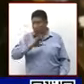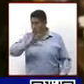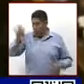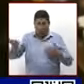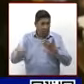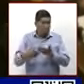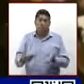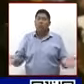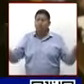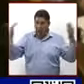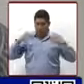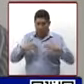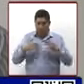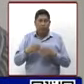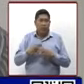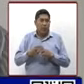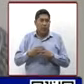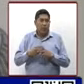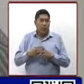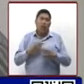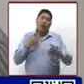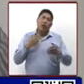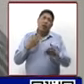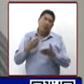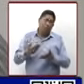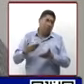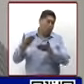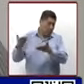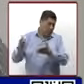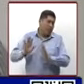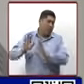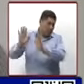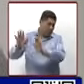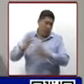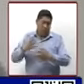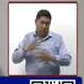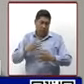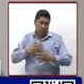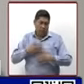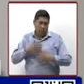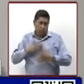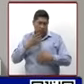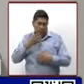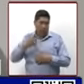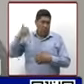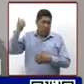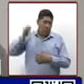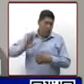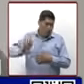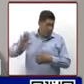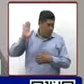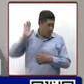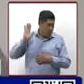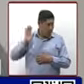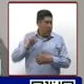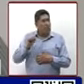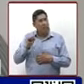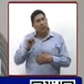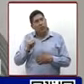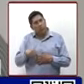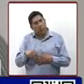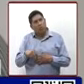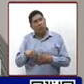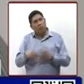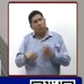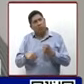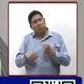para tener una pronta respuesta. Más allá de los amparos constitucionales, que seguramente van a seguir lloviendo, muchos de ellos con sí